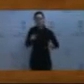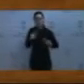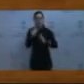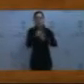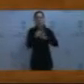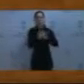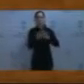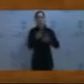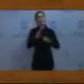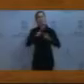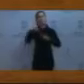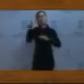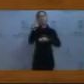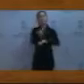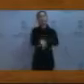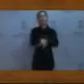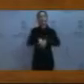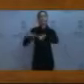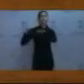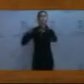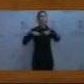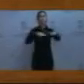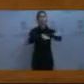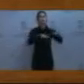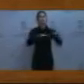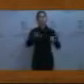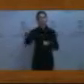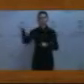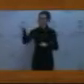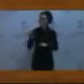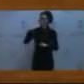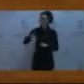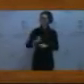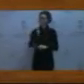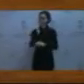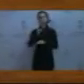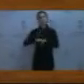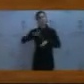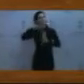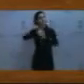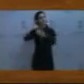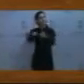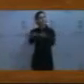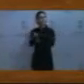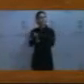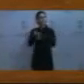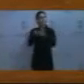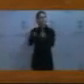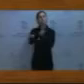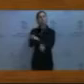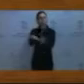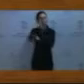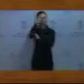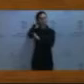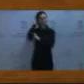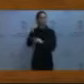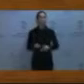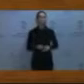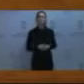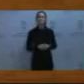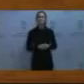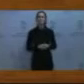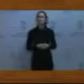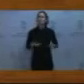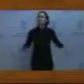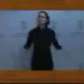con el megáfono, pero vienen luego aquí a las instituciones a dar lecciones a los demás. Eso también es cinismo. Eso también es cinismo.